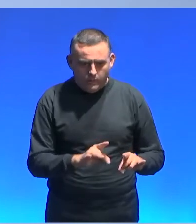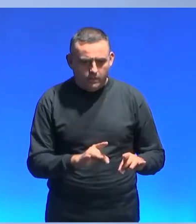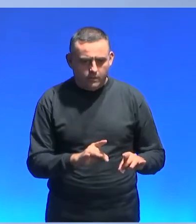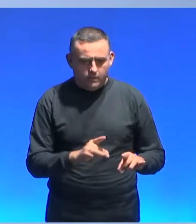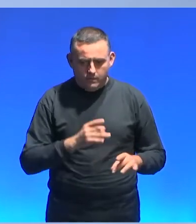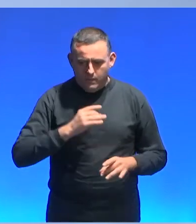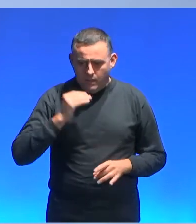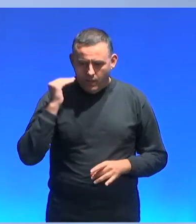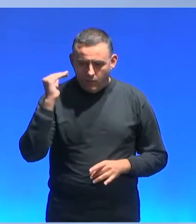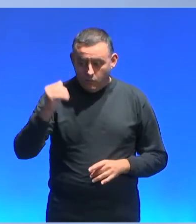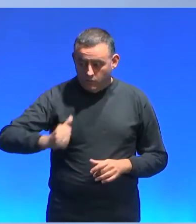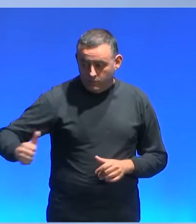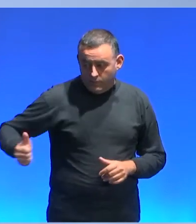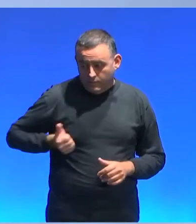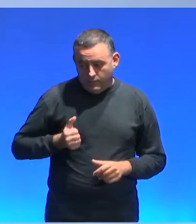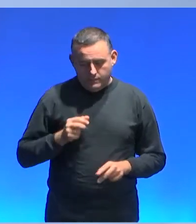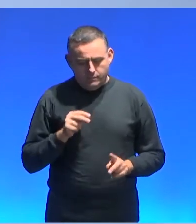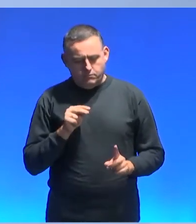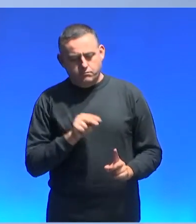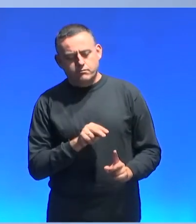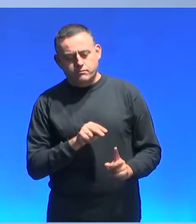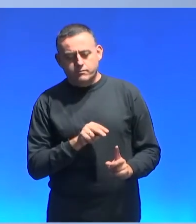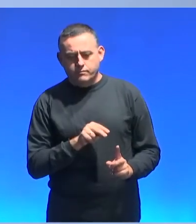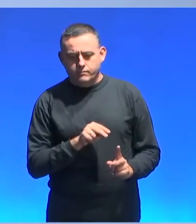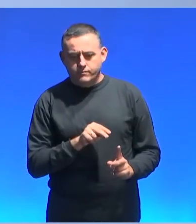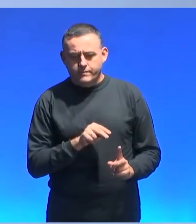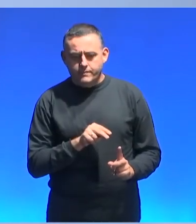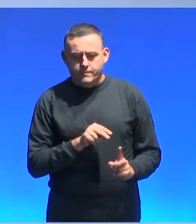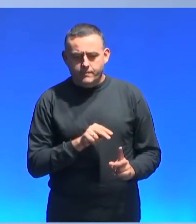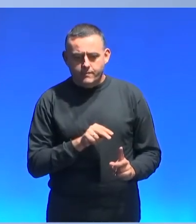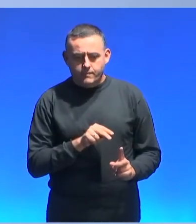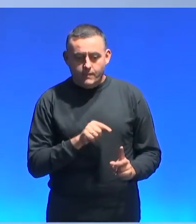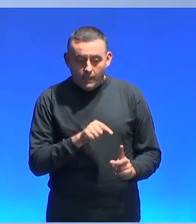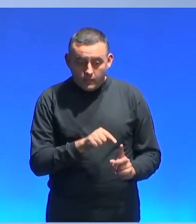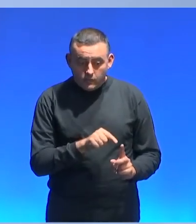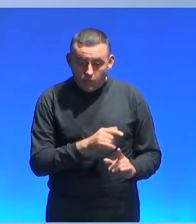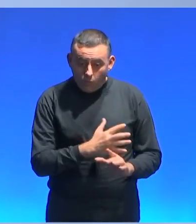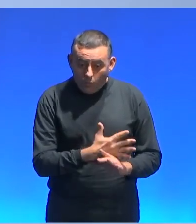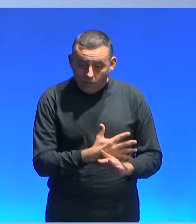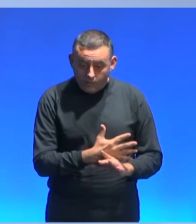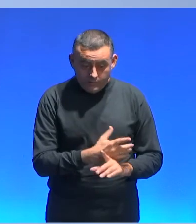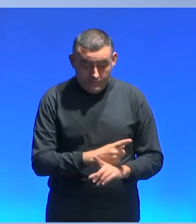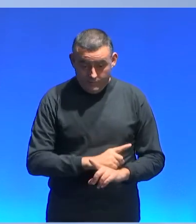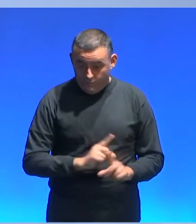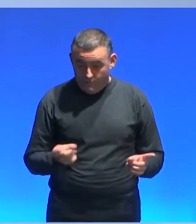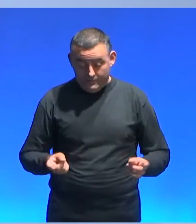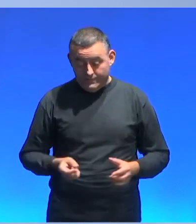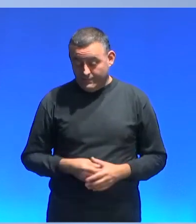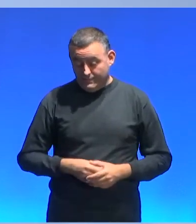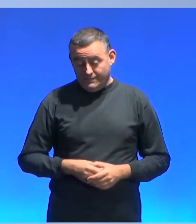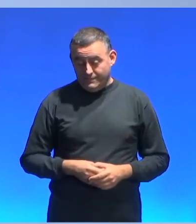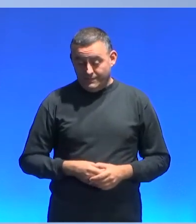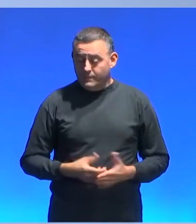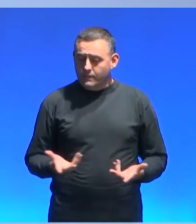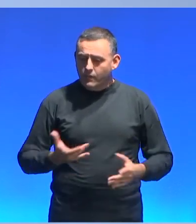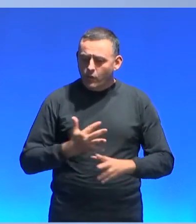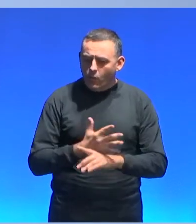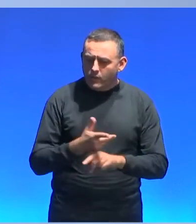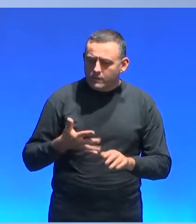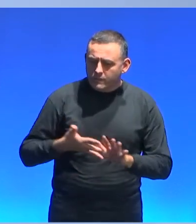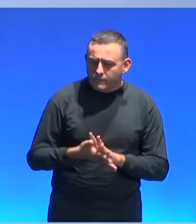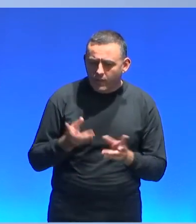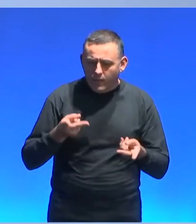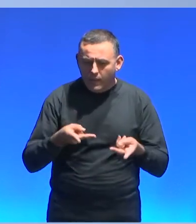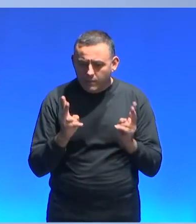vigilados por un adulto, no es juego. Por lo cual, si el juego es un derecho y es